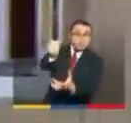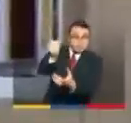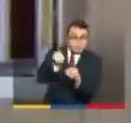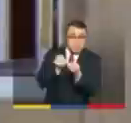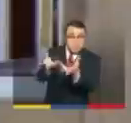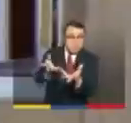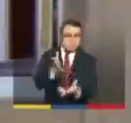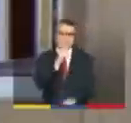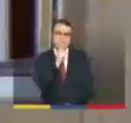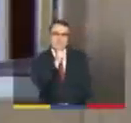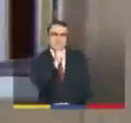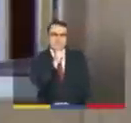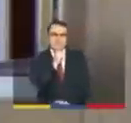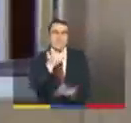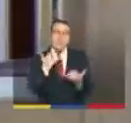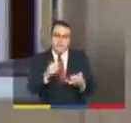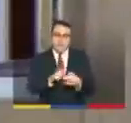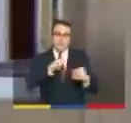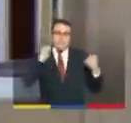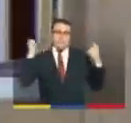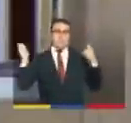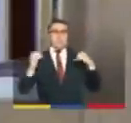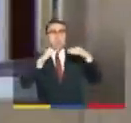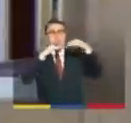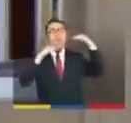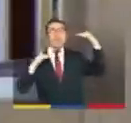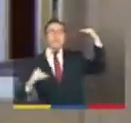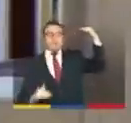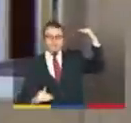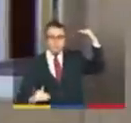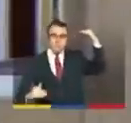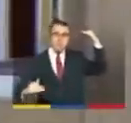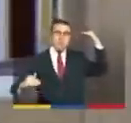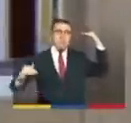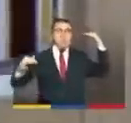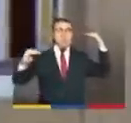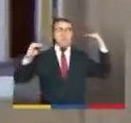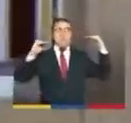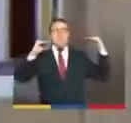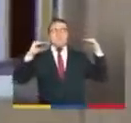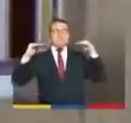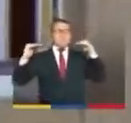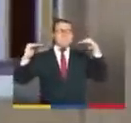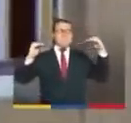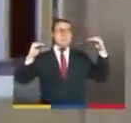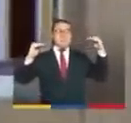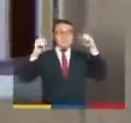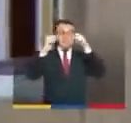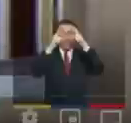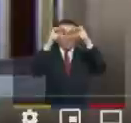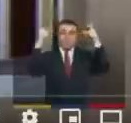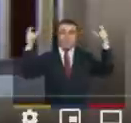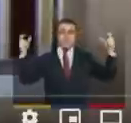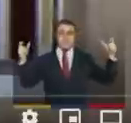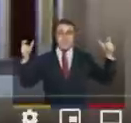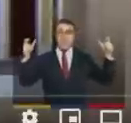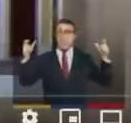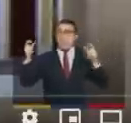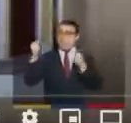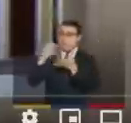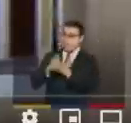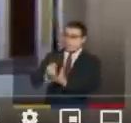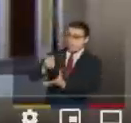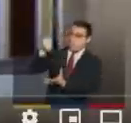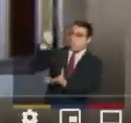Este sistema equilibra esas inequidades para que los recursos públicos sean manejados de manera pública, con